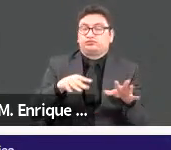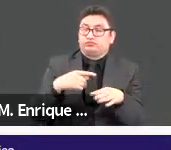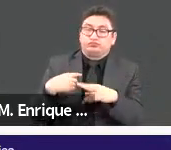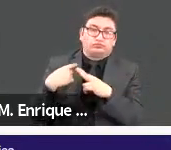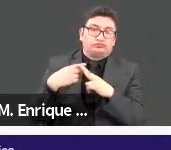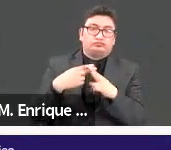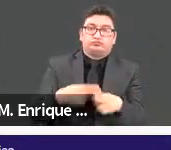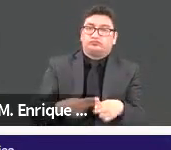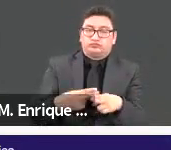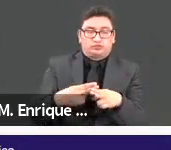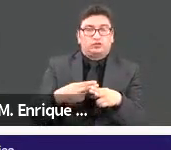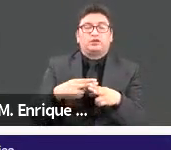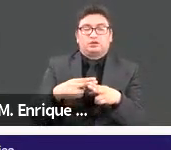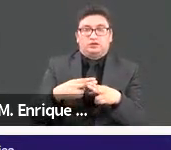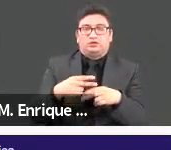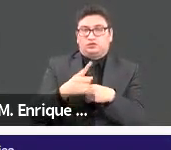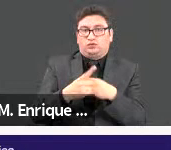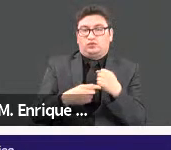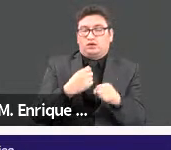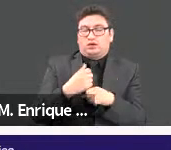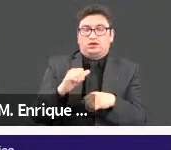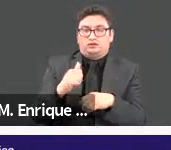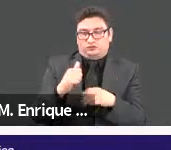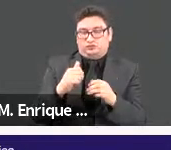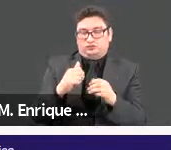hasta agosto de este año,